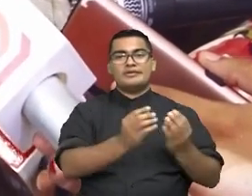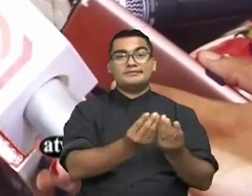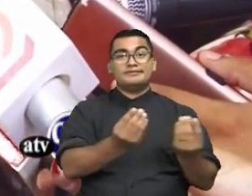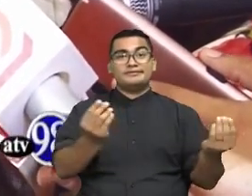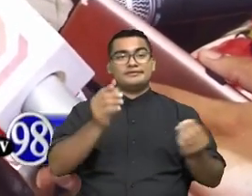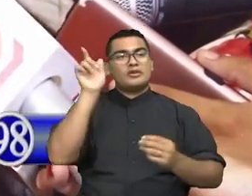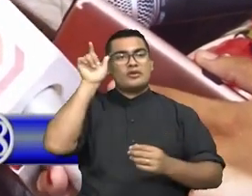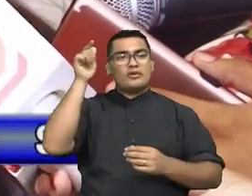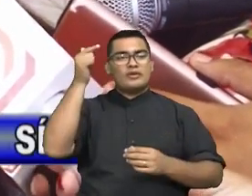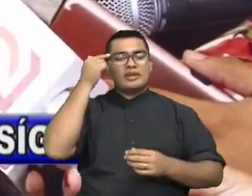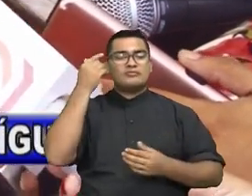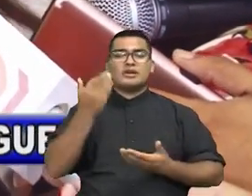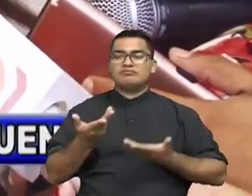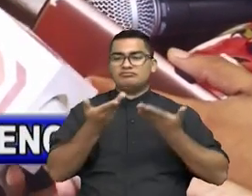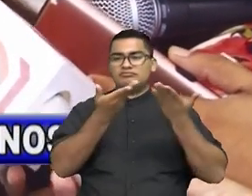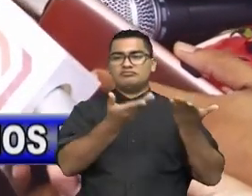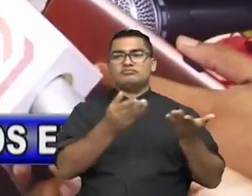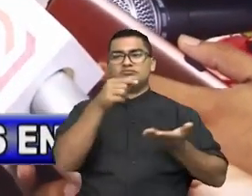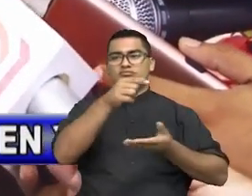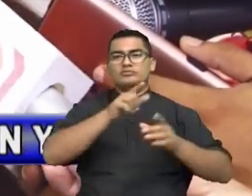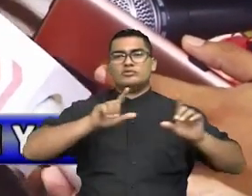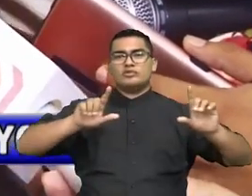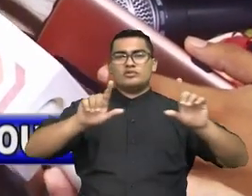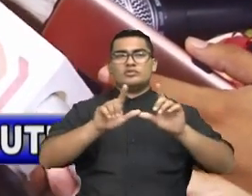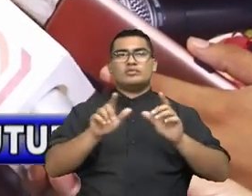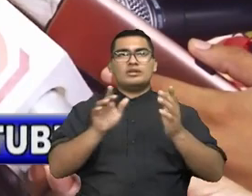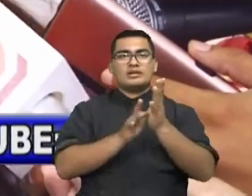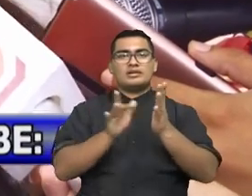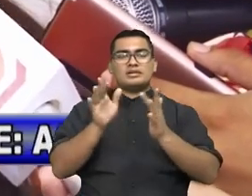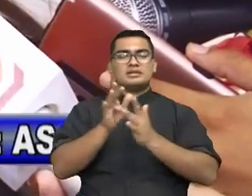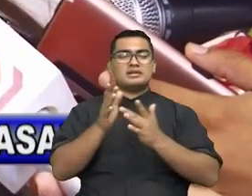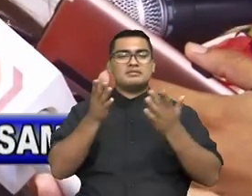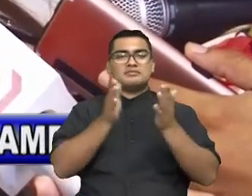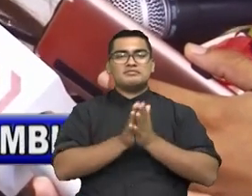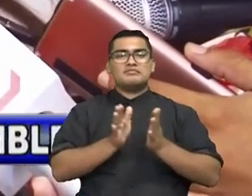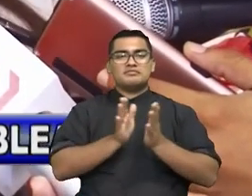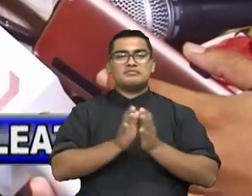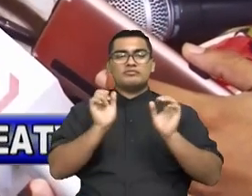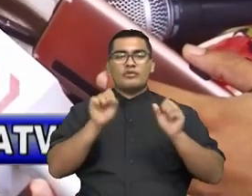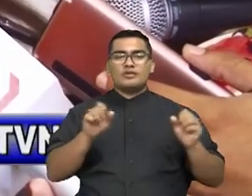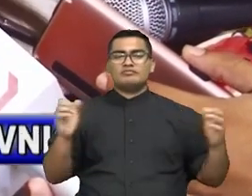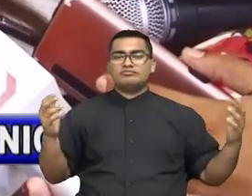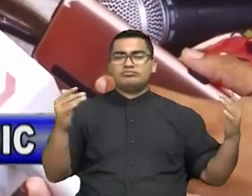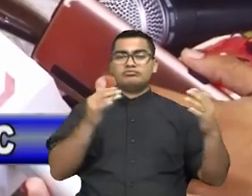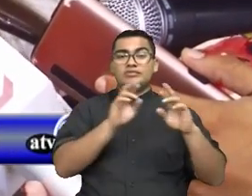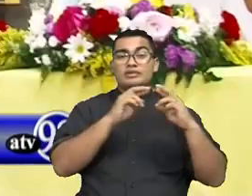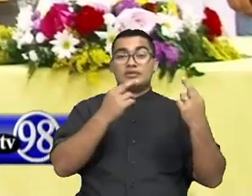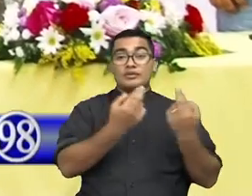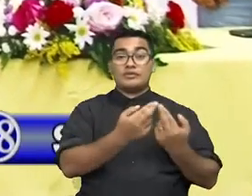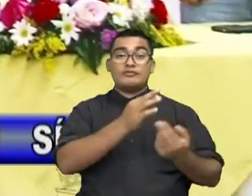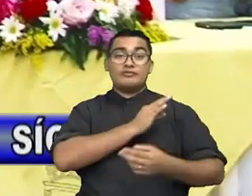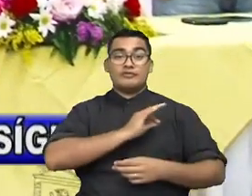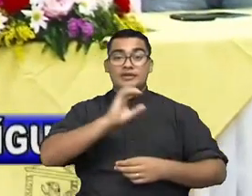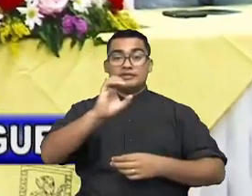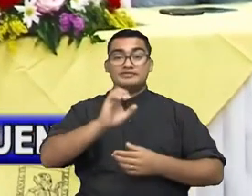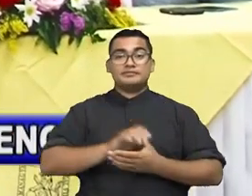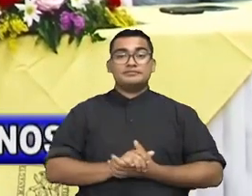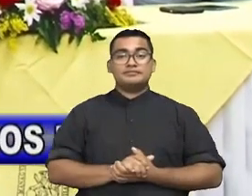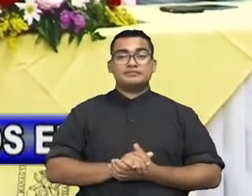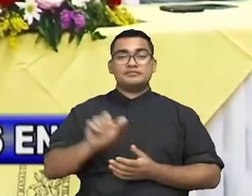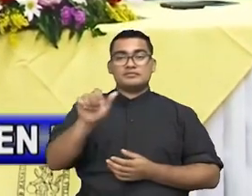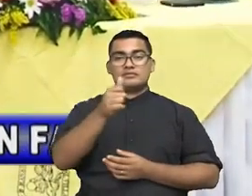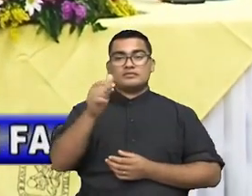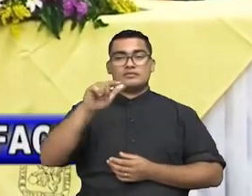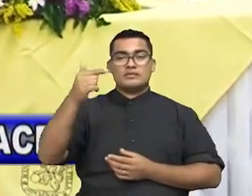es garantizarles esos espacios recreativos, religiosos, para que ellos se concentren a profesar su fe. Estos